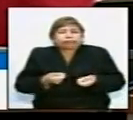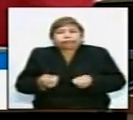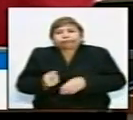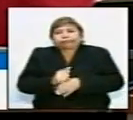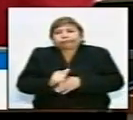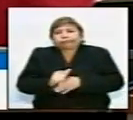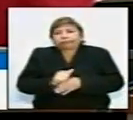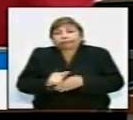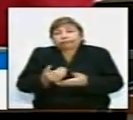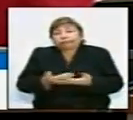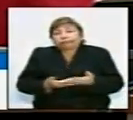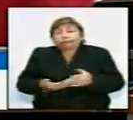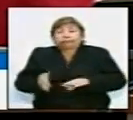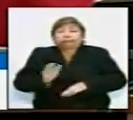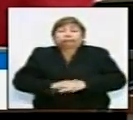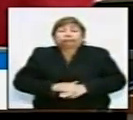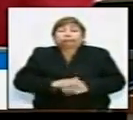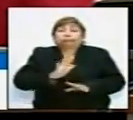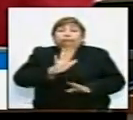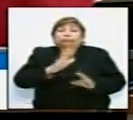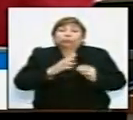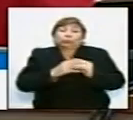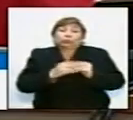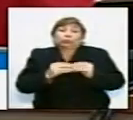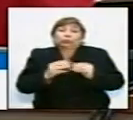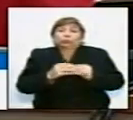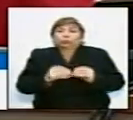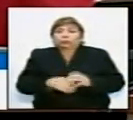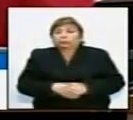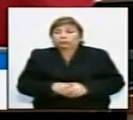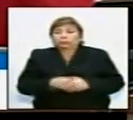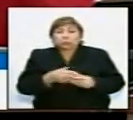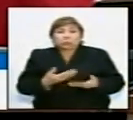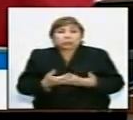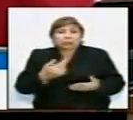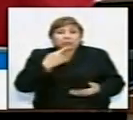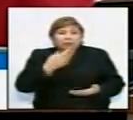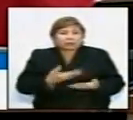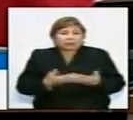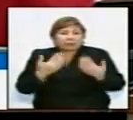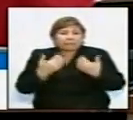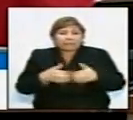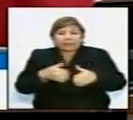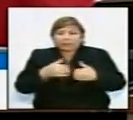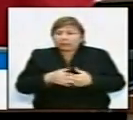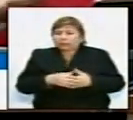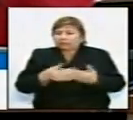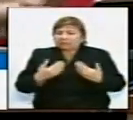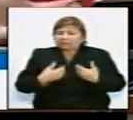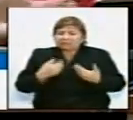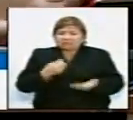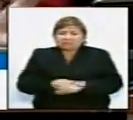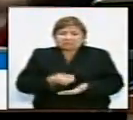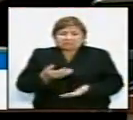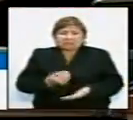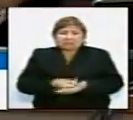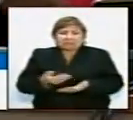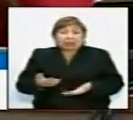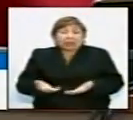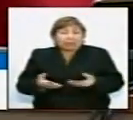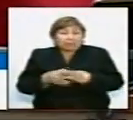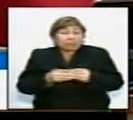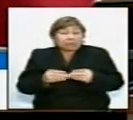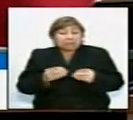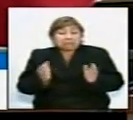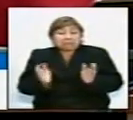que realizan sobre su producción. Muchas de estas empresas también compran productos a otros